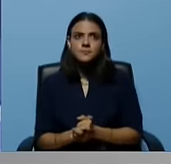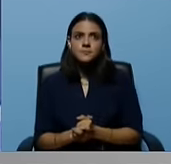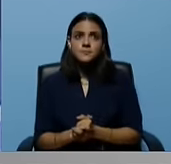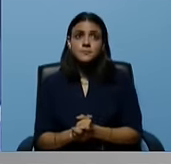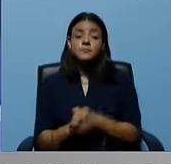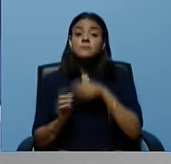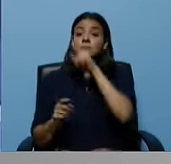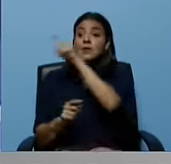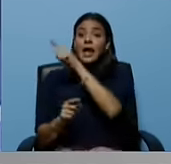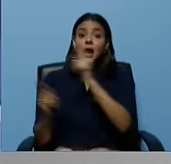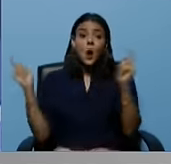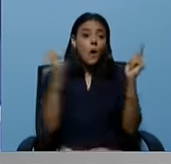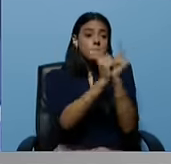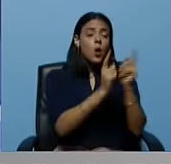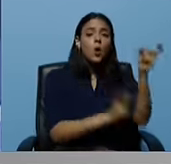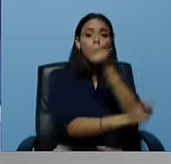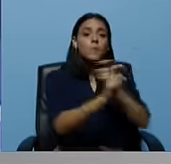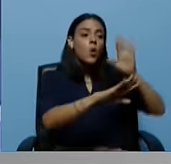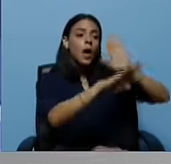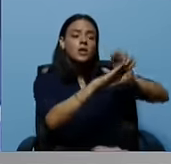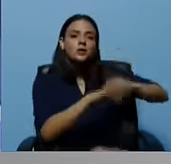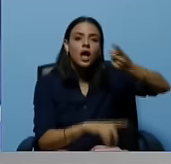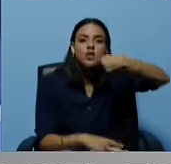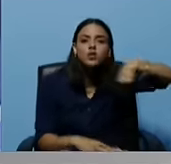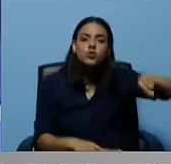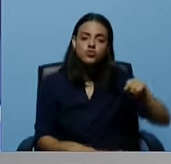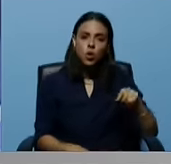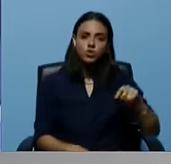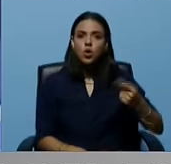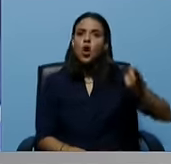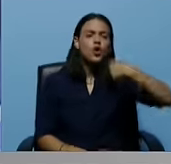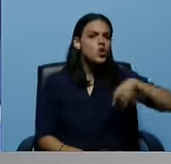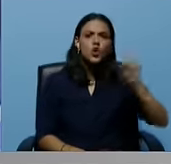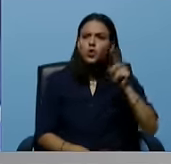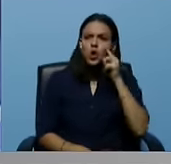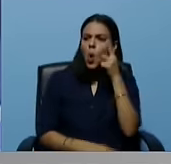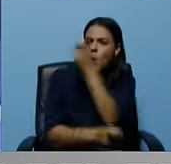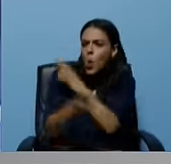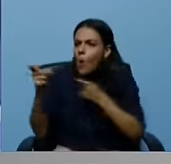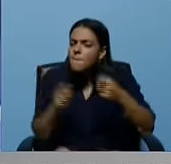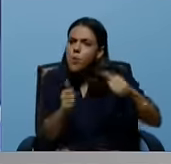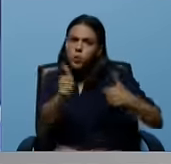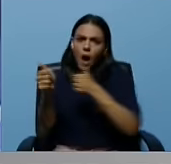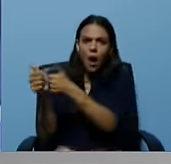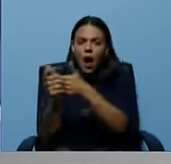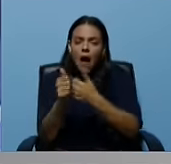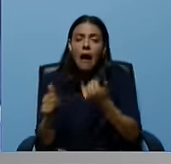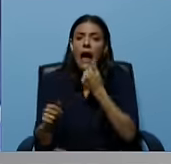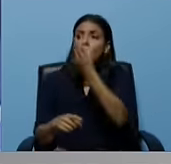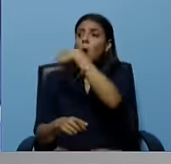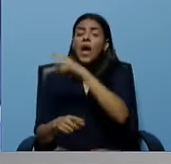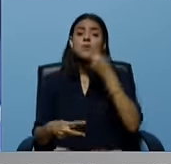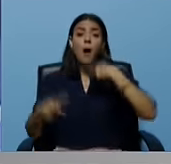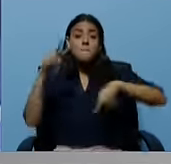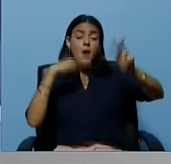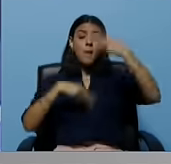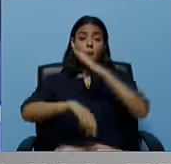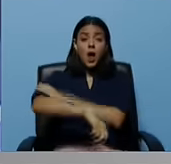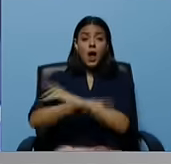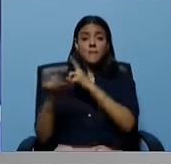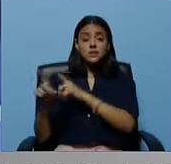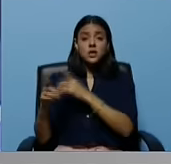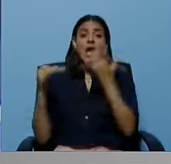Él nos buscó a nosotros. Aquí no hubo ningún tipo de medidas, como han señalado, por supuesto, agencias de prensa